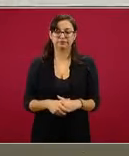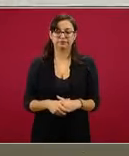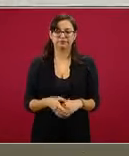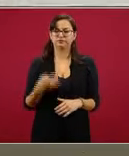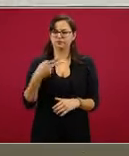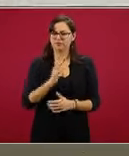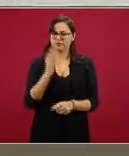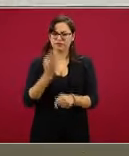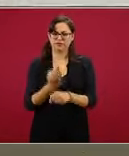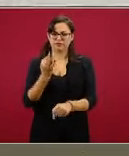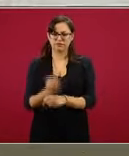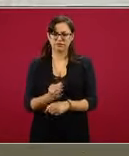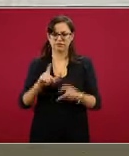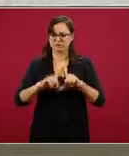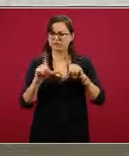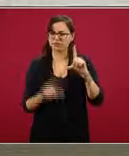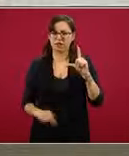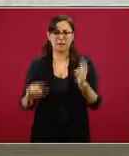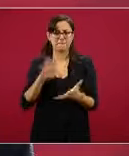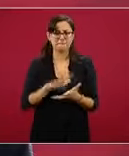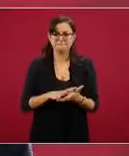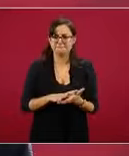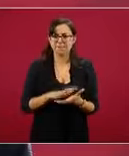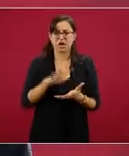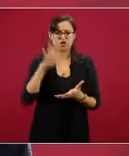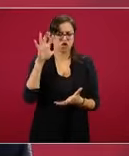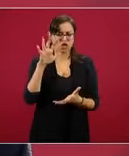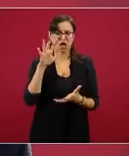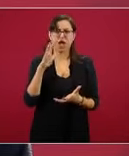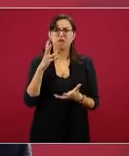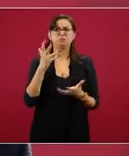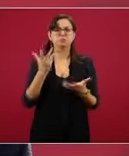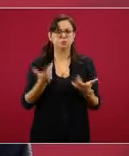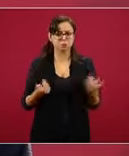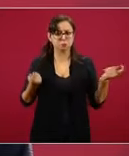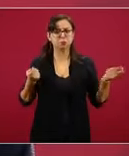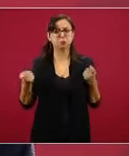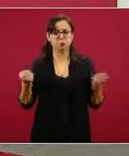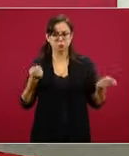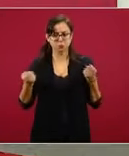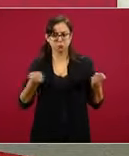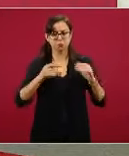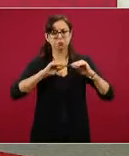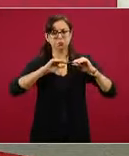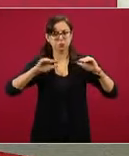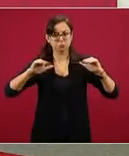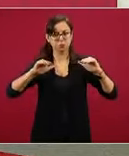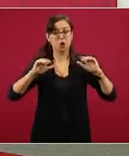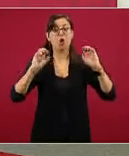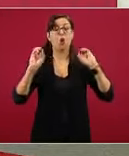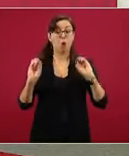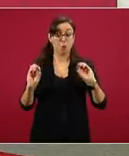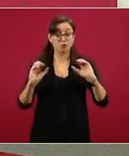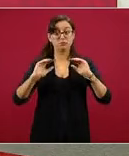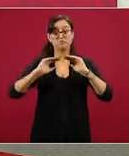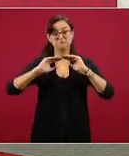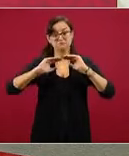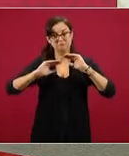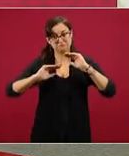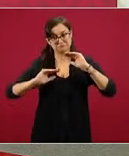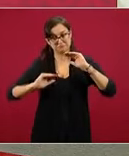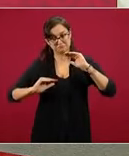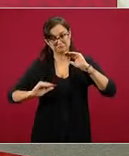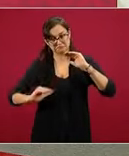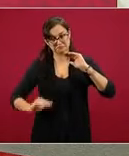la gran mayoría de las entidades están o con un comportamiento estable o están inclusive con muchas semanas